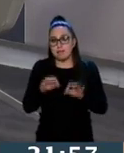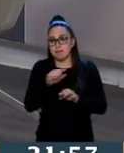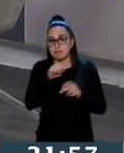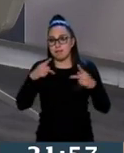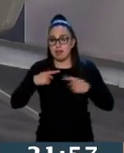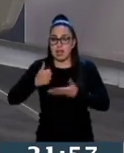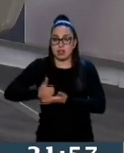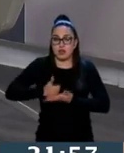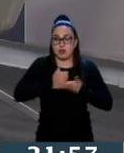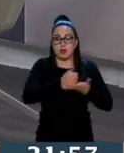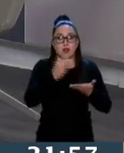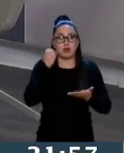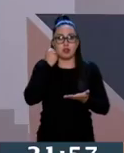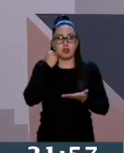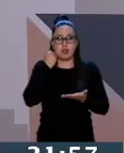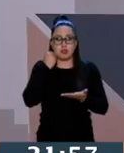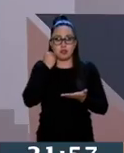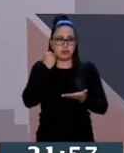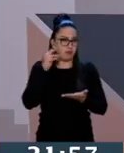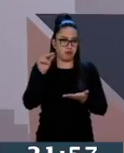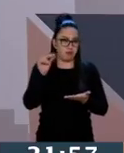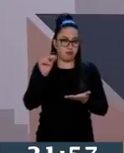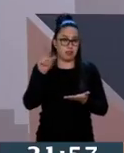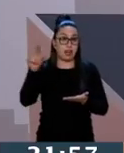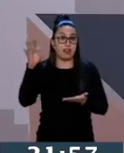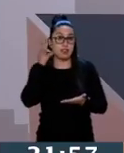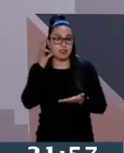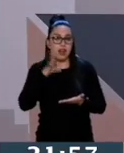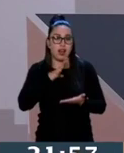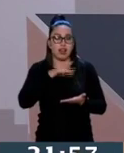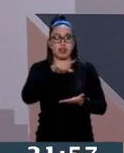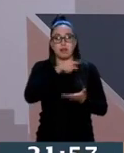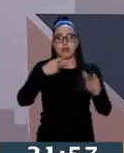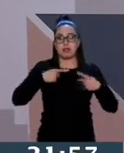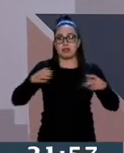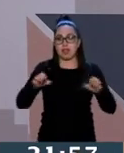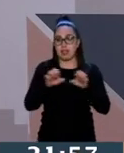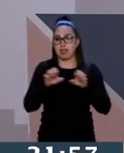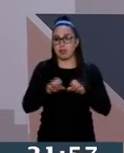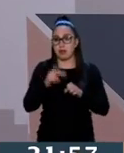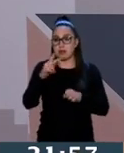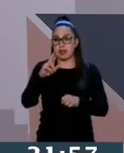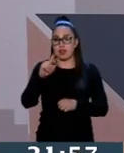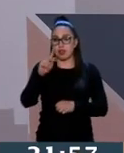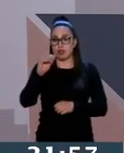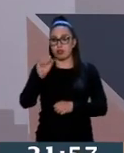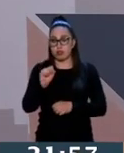es decir, no solo un abogado va y determina qué es lo que sucedió. Hay